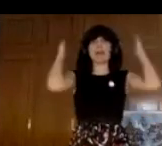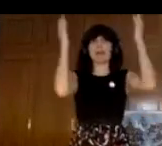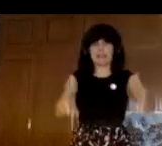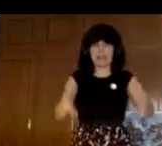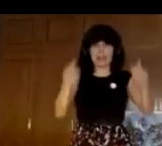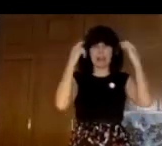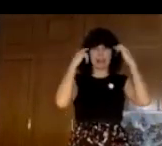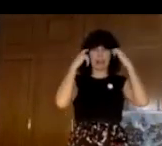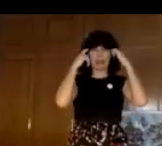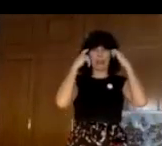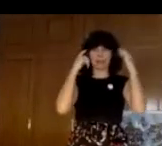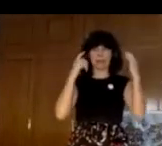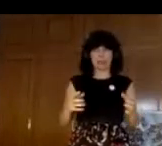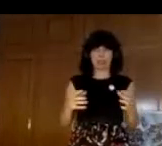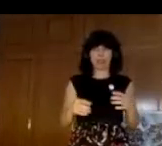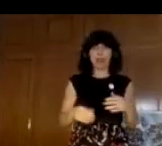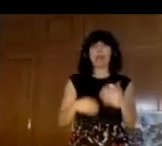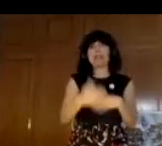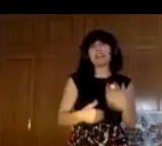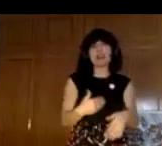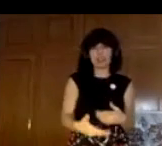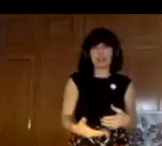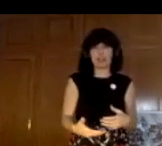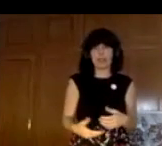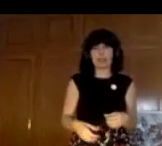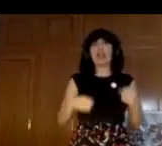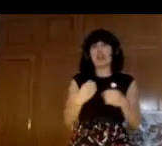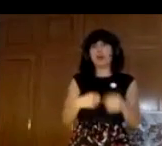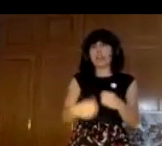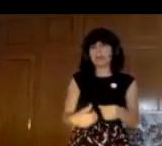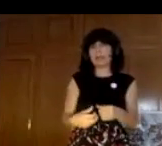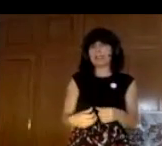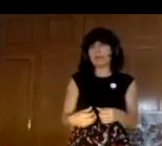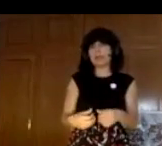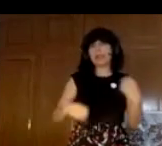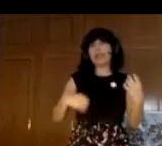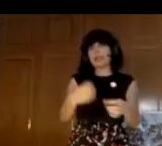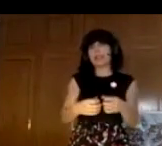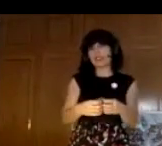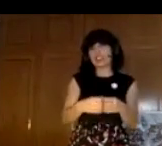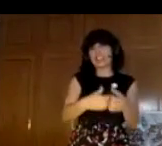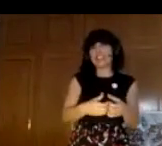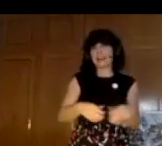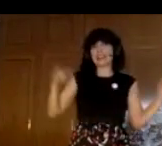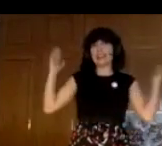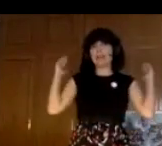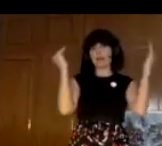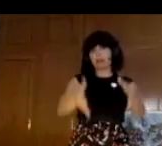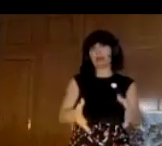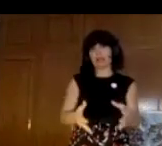para penetrar en la cabeza de las personas. Penetran con mayor facilidad, lo cual explica también que las cosas